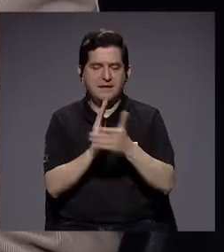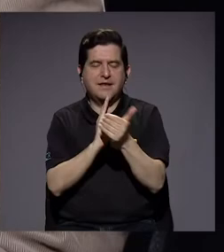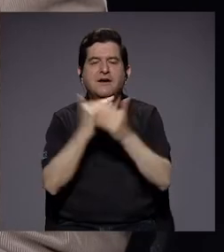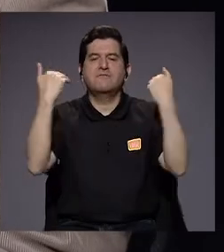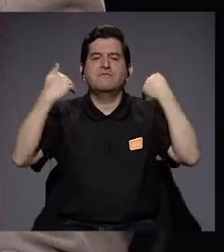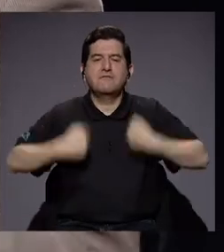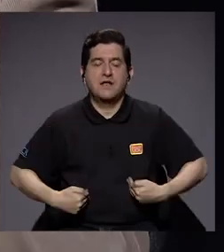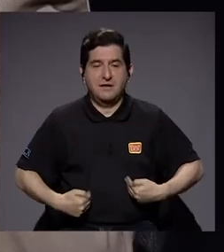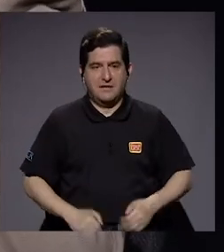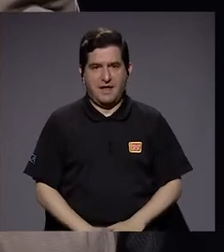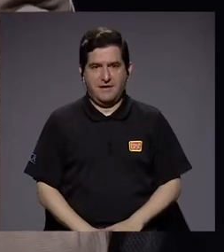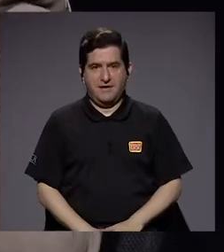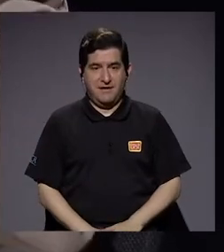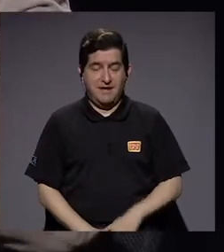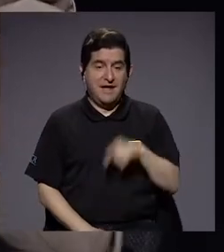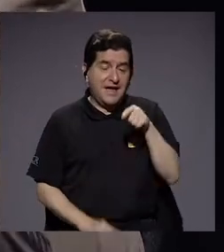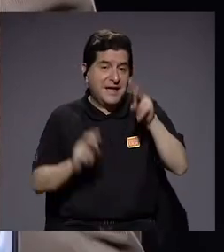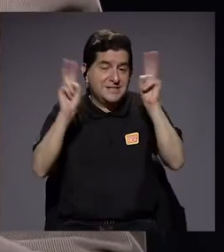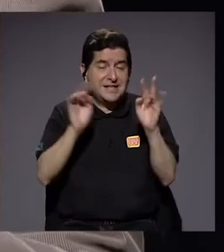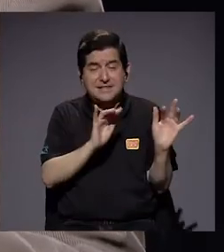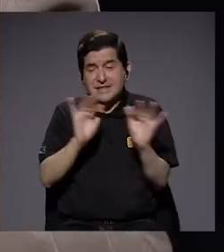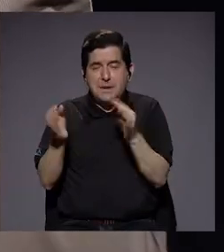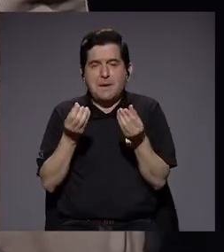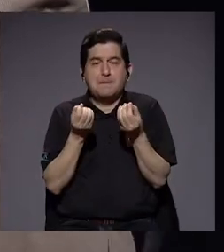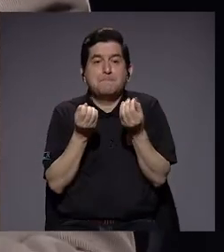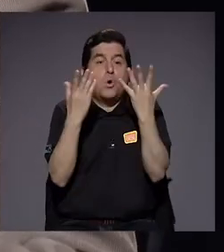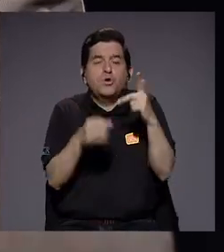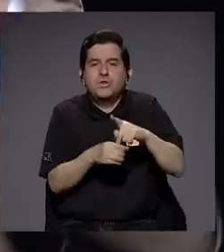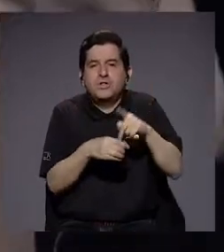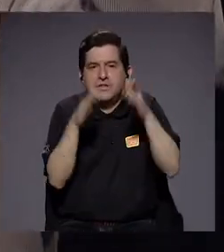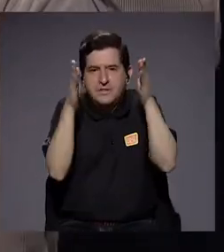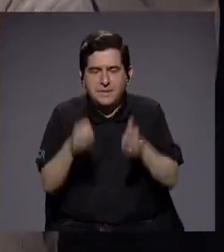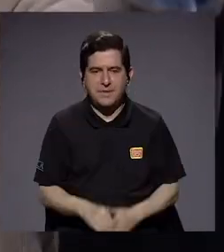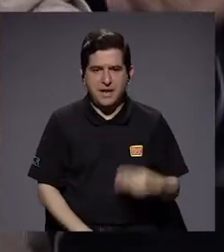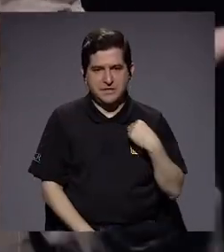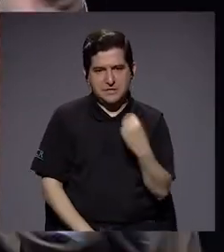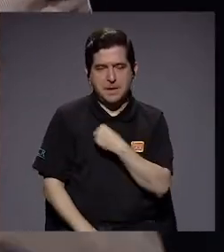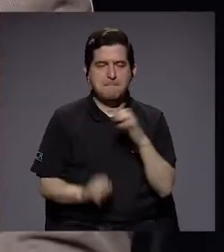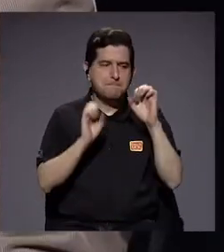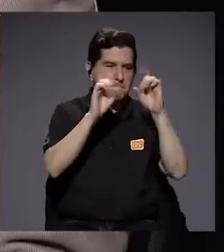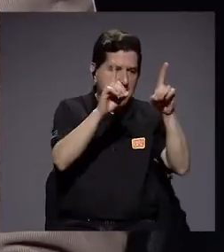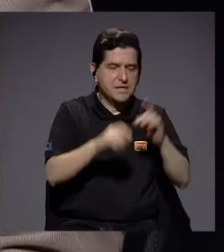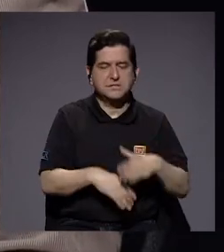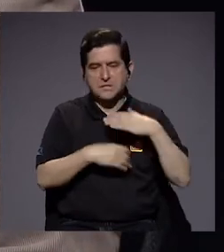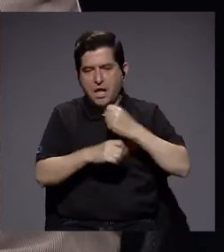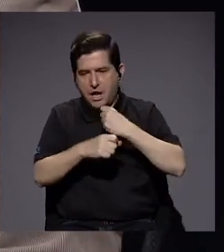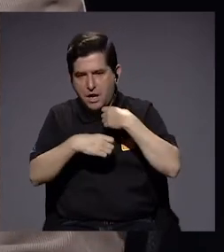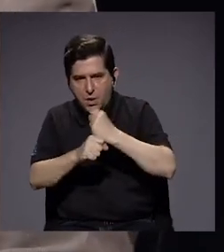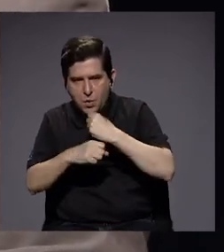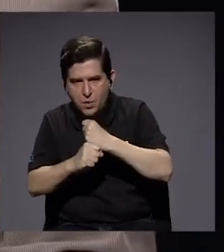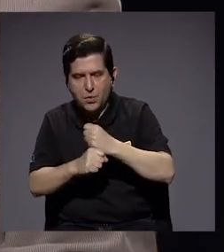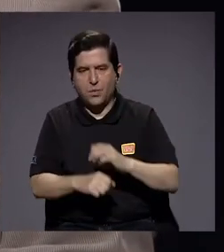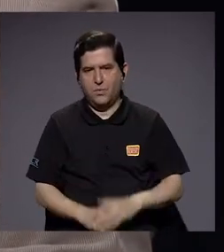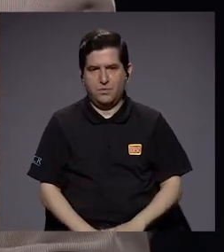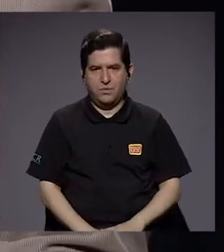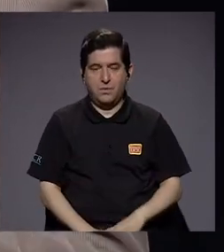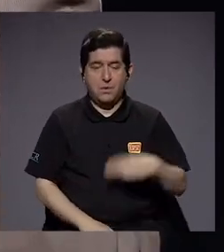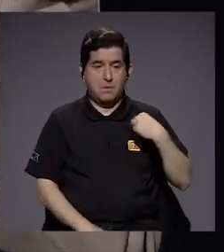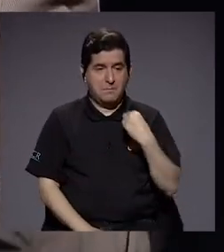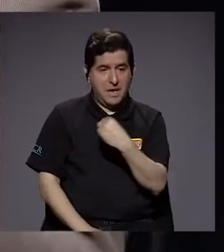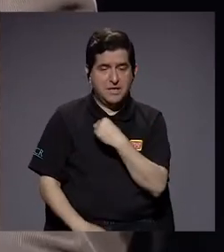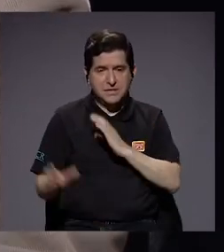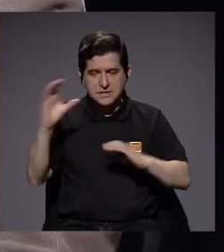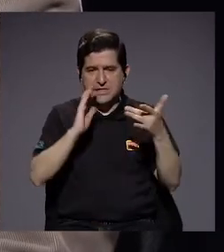del talento humano. Claro, aquí en el tema de la digitalización hay muchos actores, desde el Ministerio de Educación, las municipalidades,